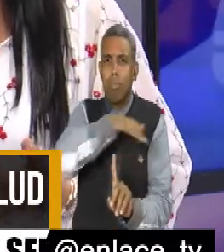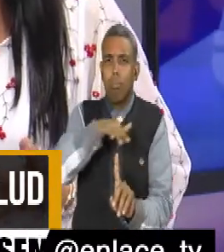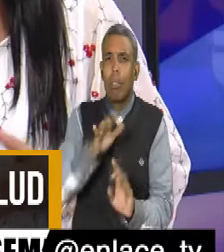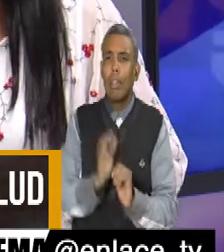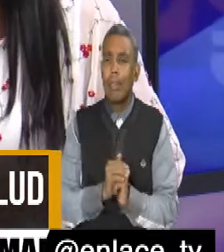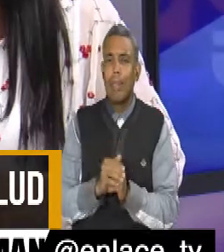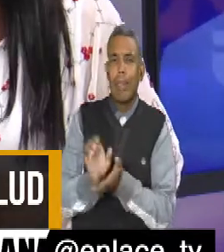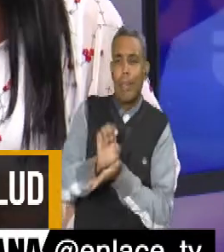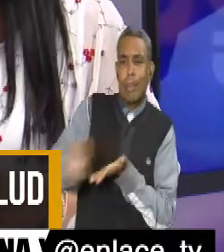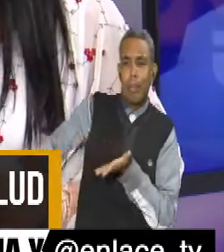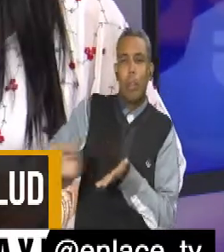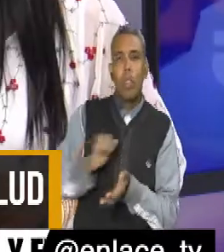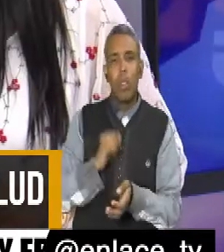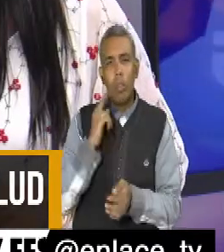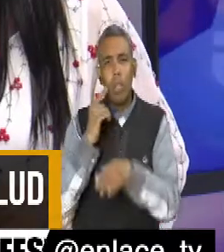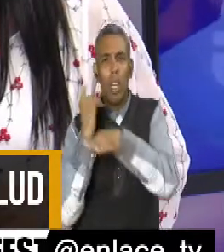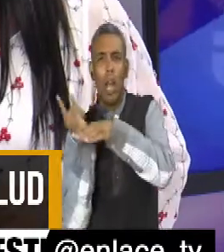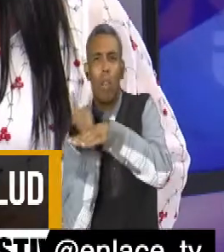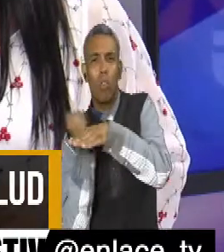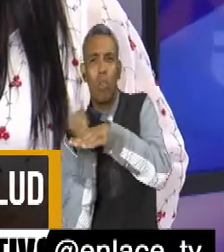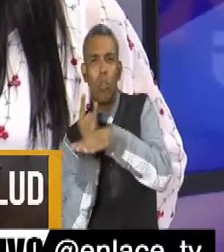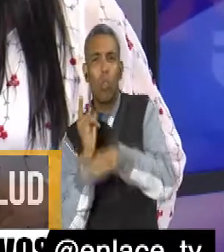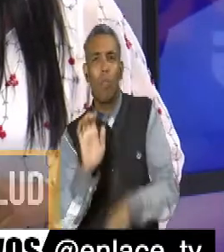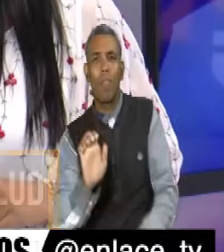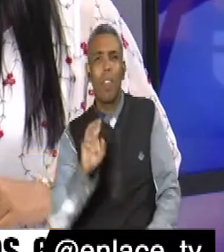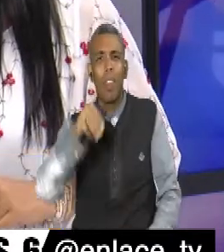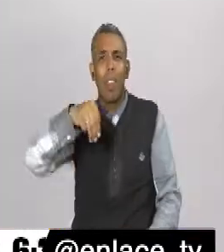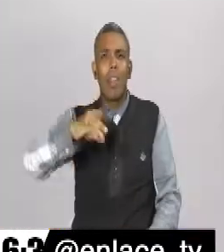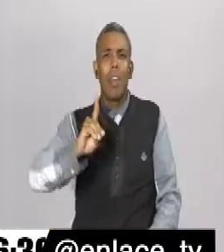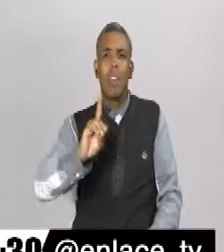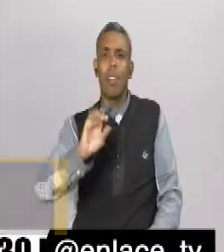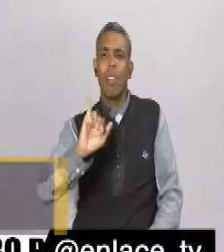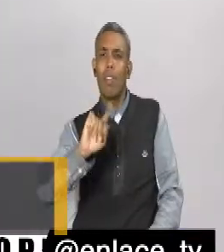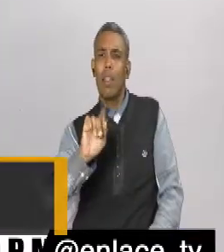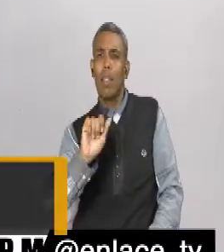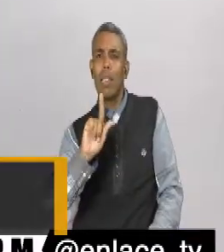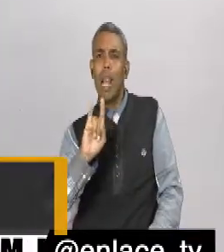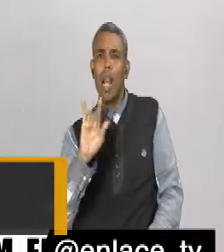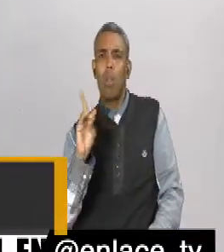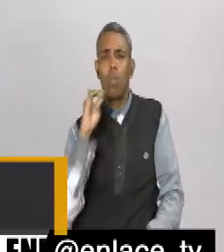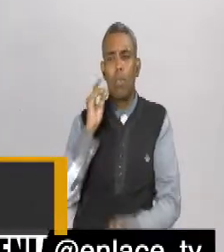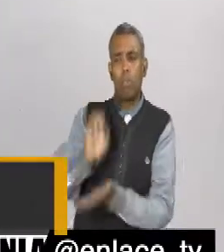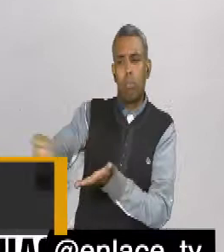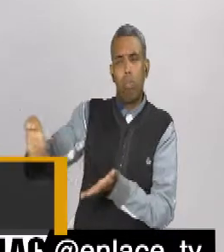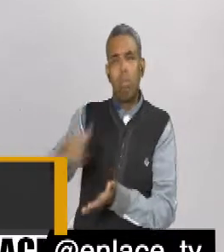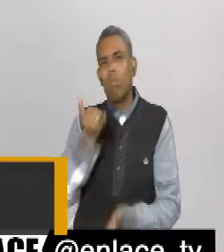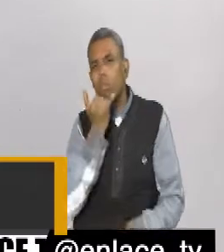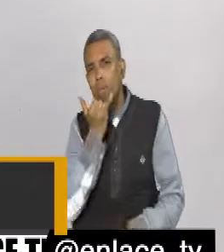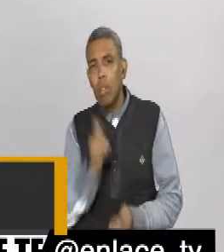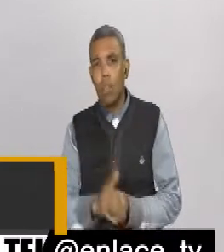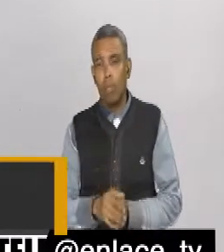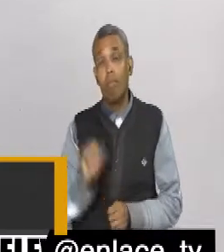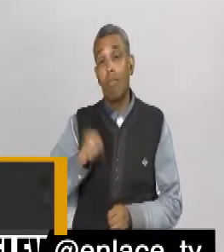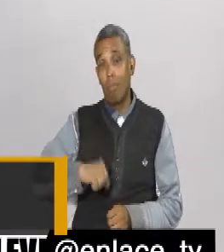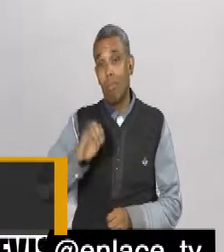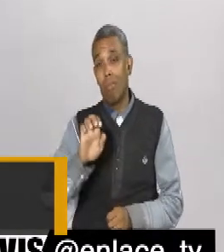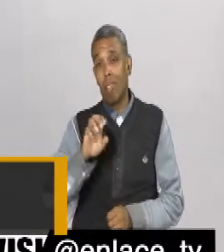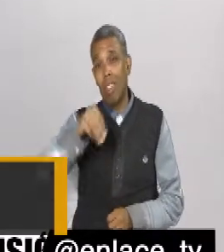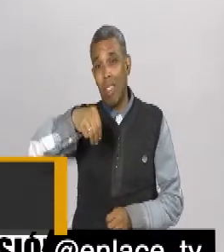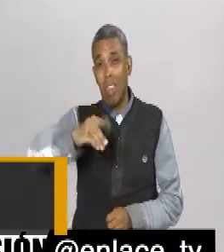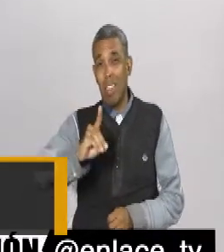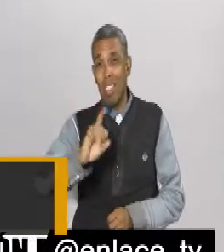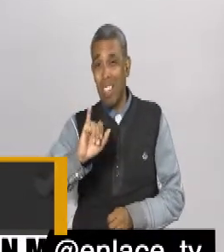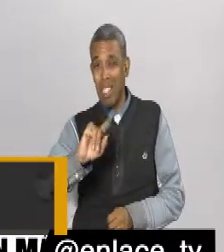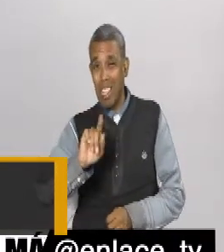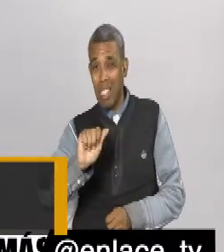suspender el servicio a más de 30.000 usuarios de Endisalud. Sí, tenemos aquí claro que la EPS subsidiada de Endisalud no la ha cumplido la ciudad. Es una